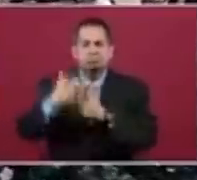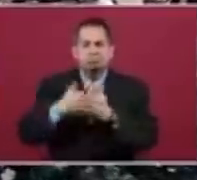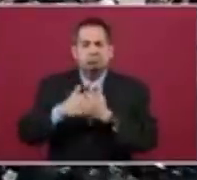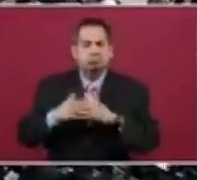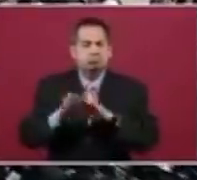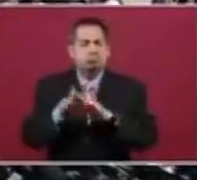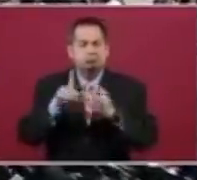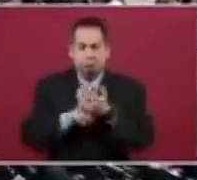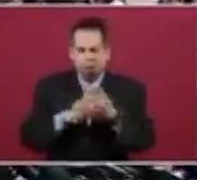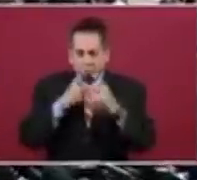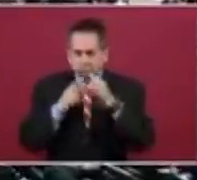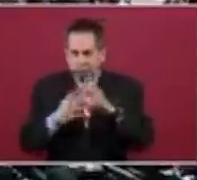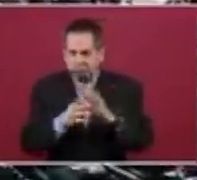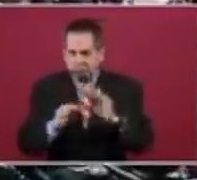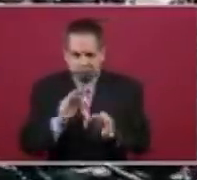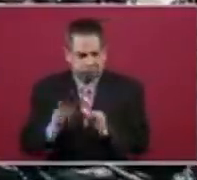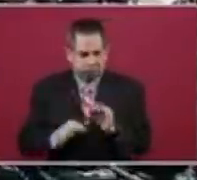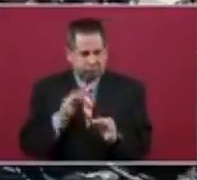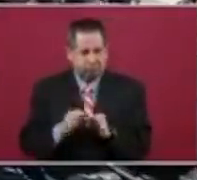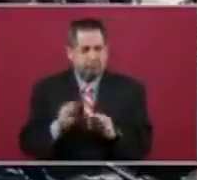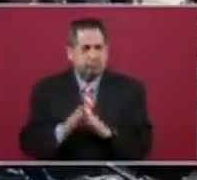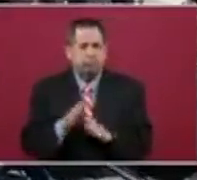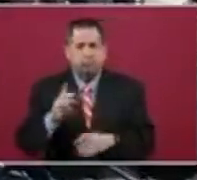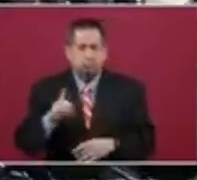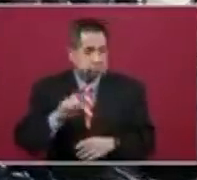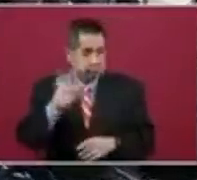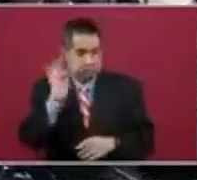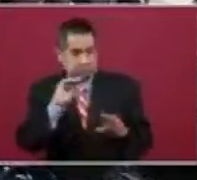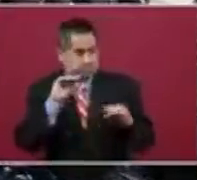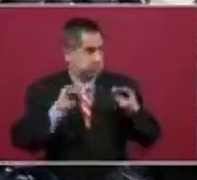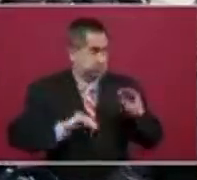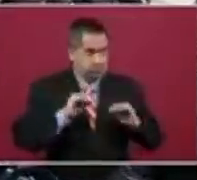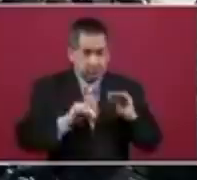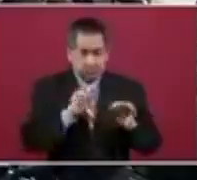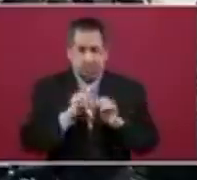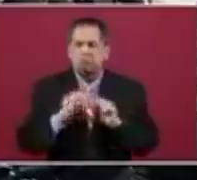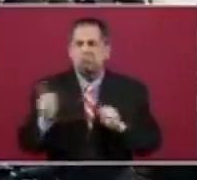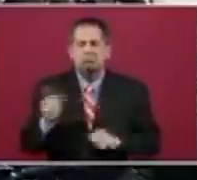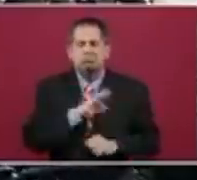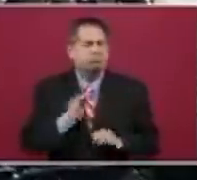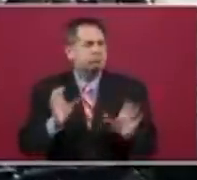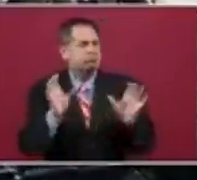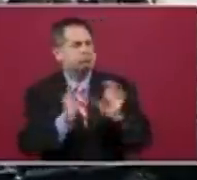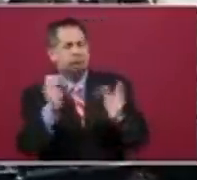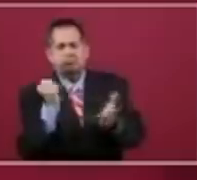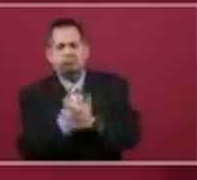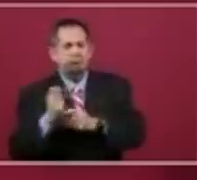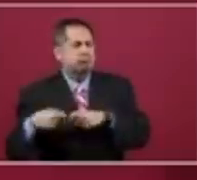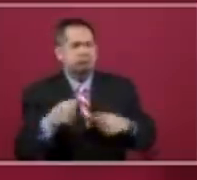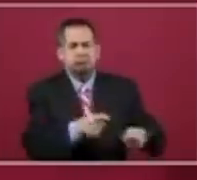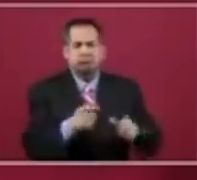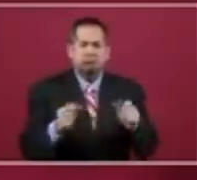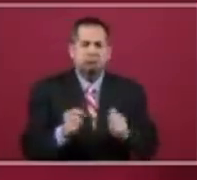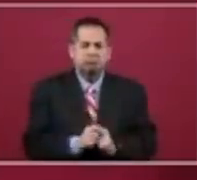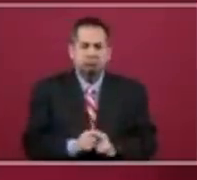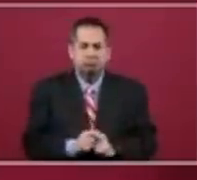cuando esté todo puesto y dadas las condiciones de certificar el proceso. Que eso es todo.